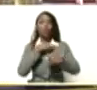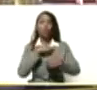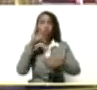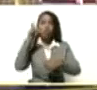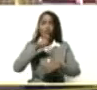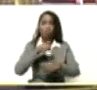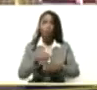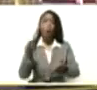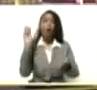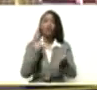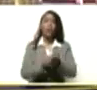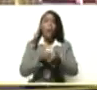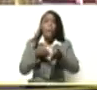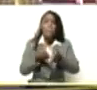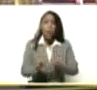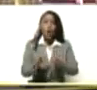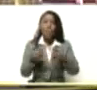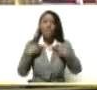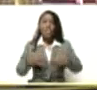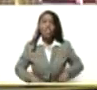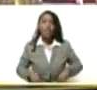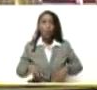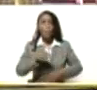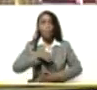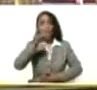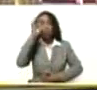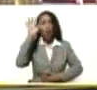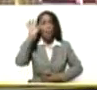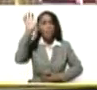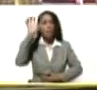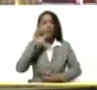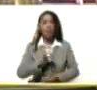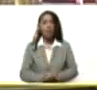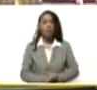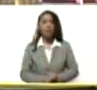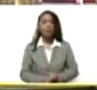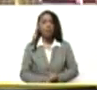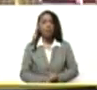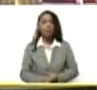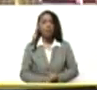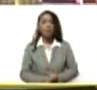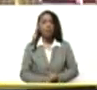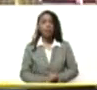necesitamos un renacimiento físico y espiritual de la patria.